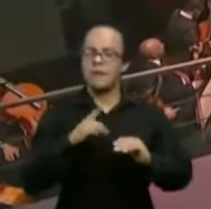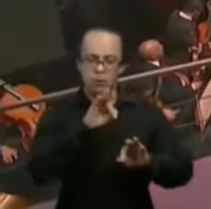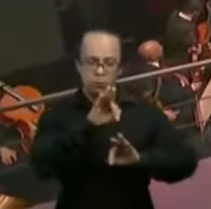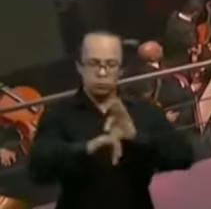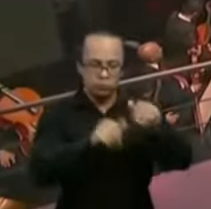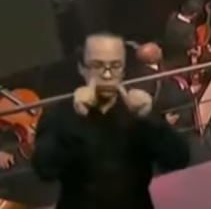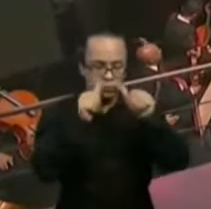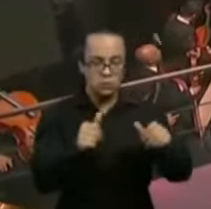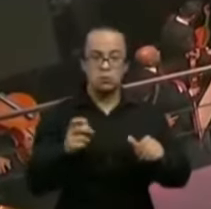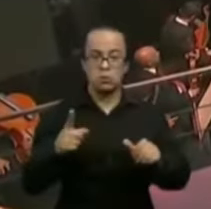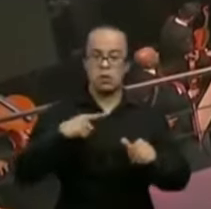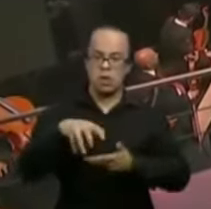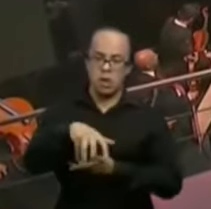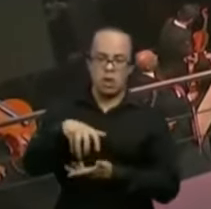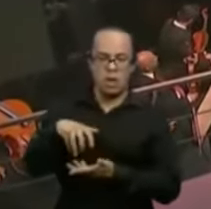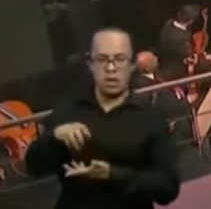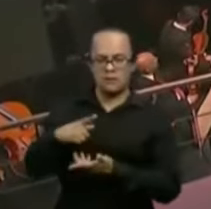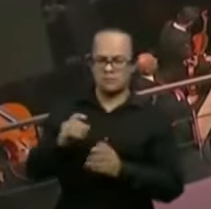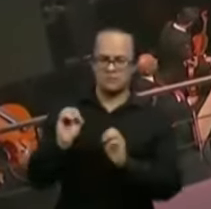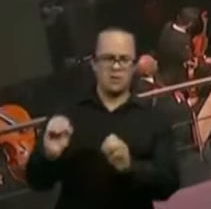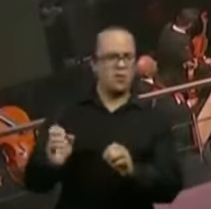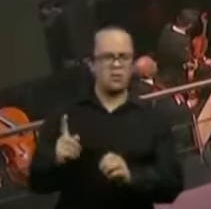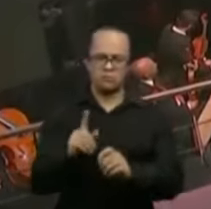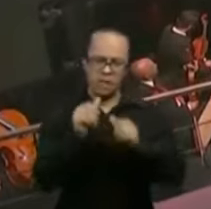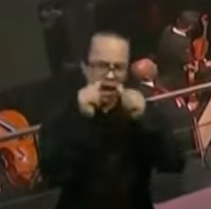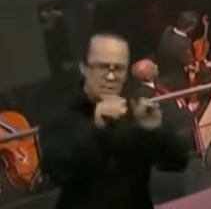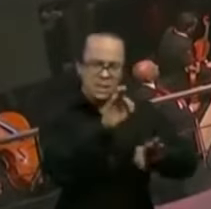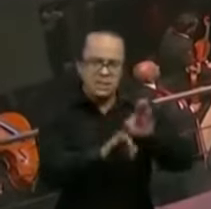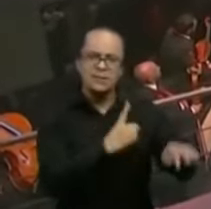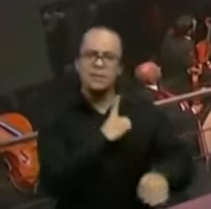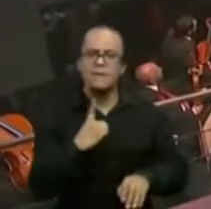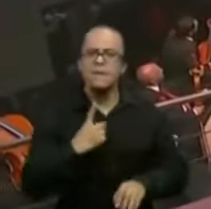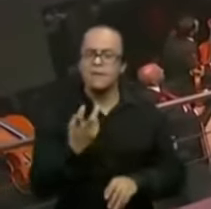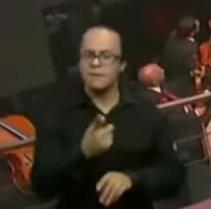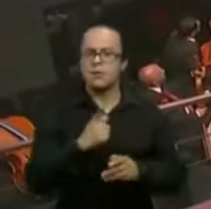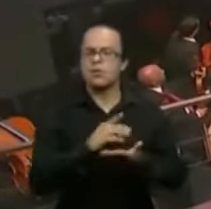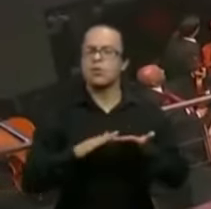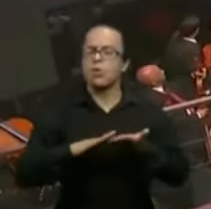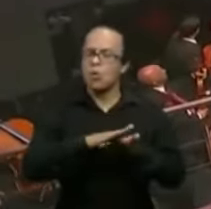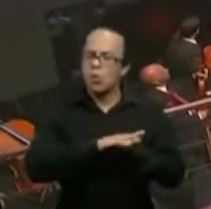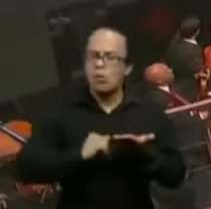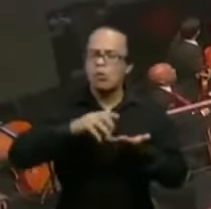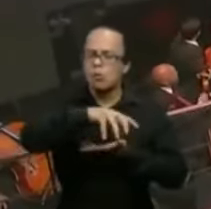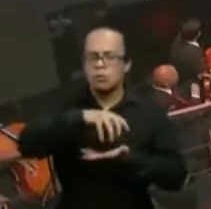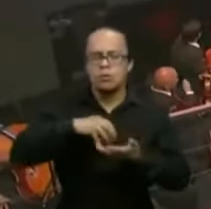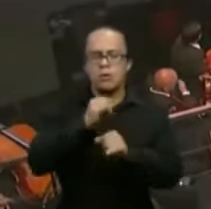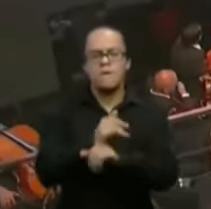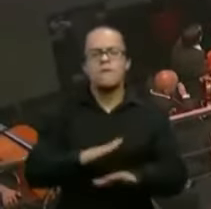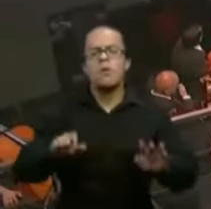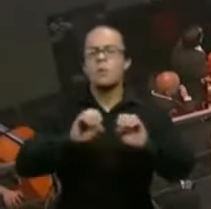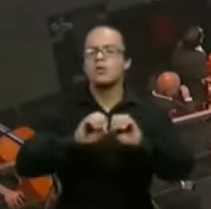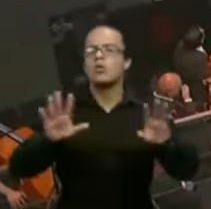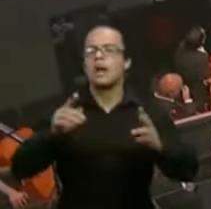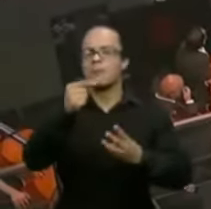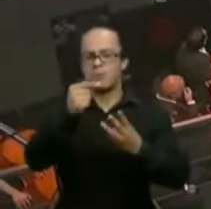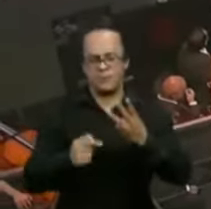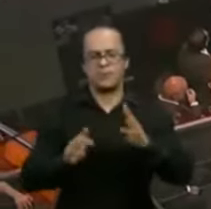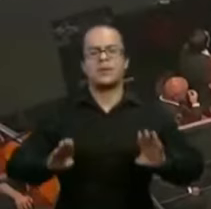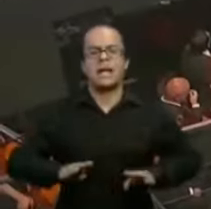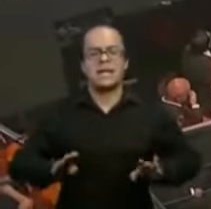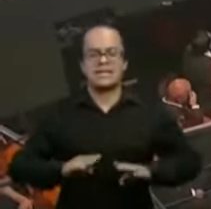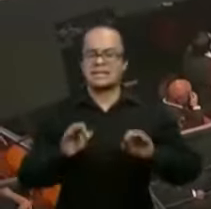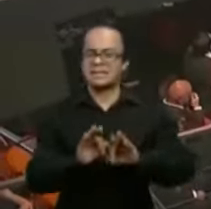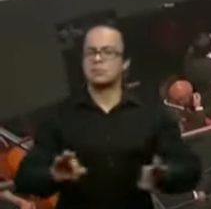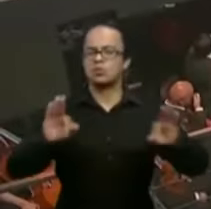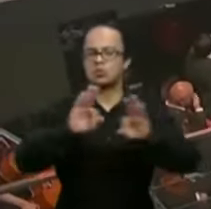para servirse. La honestidad, la austeridad y la transparencia serán las principales prioridades con las que